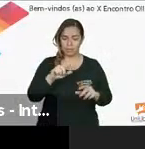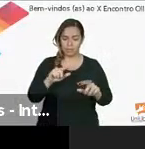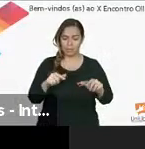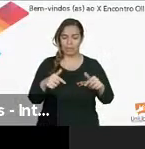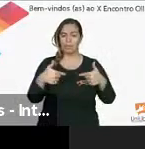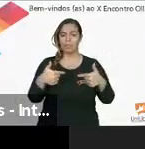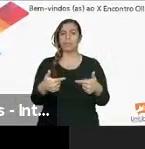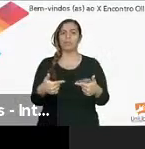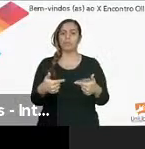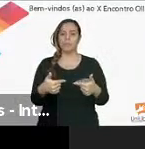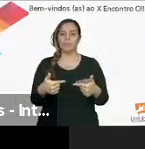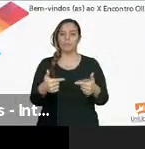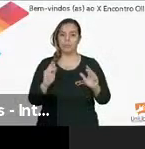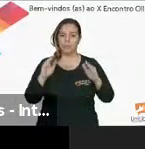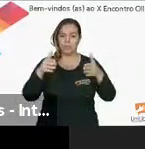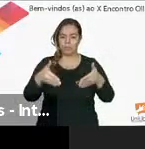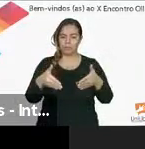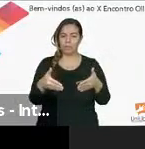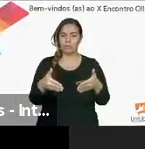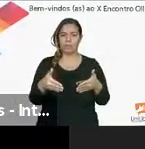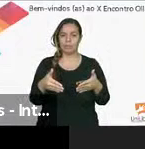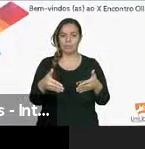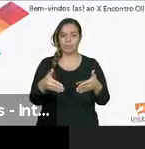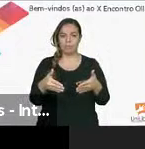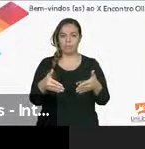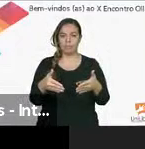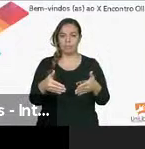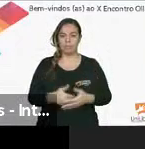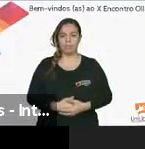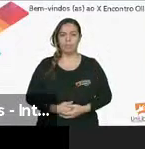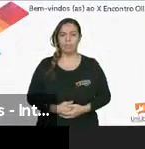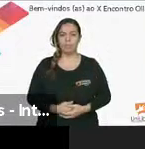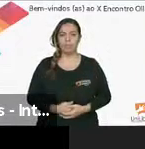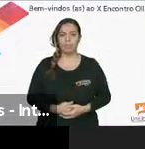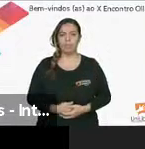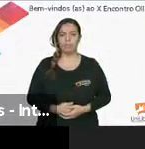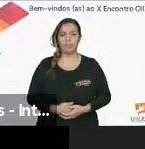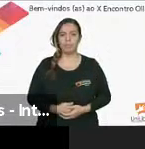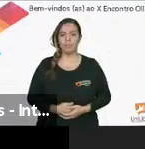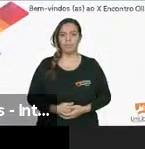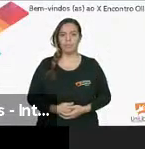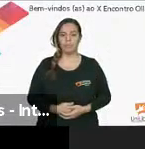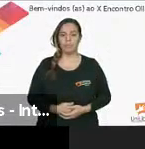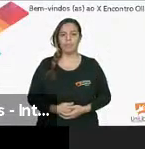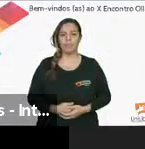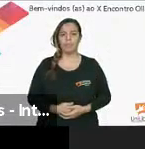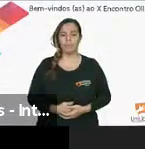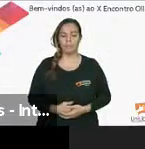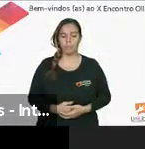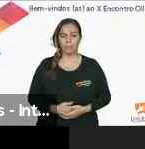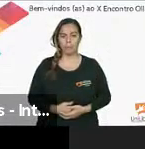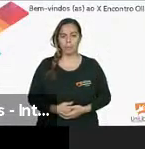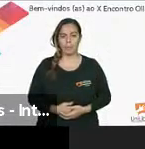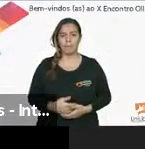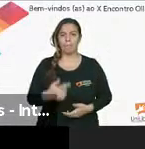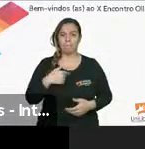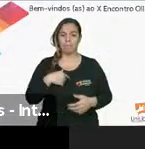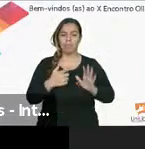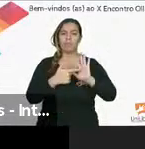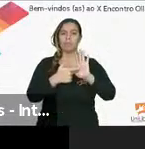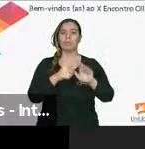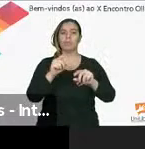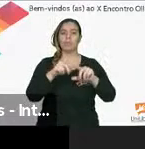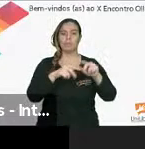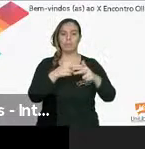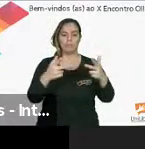un ente actuante. Y la acción de ese ente en ese entorno configura objetos que